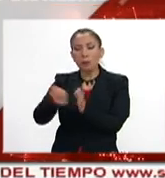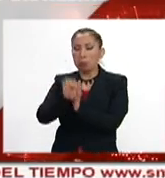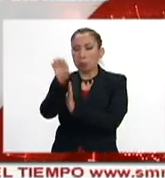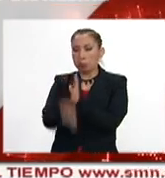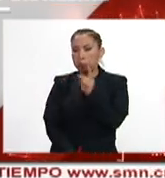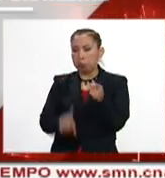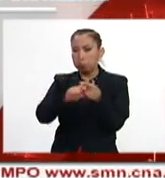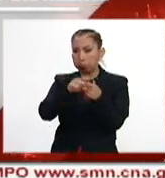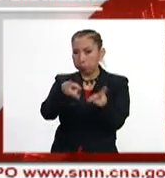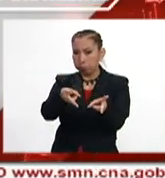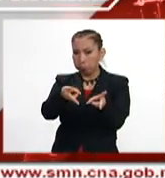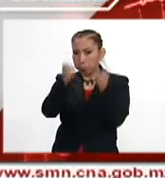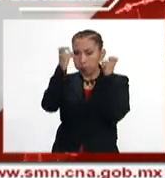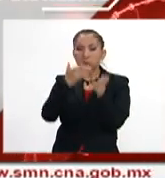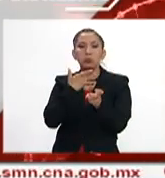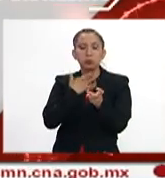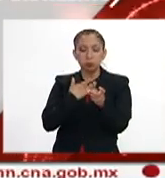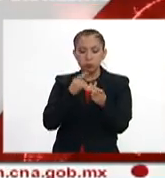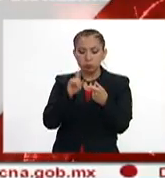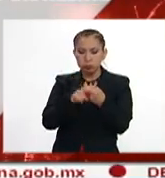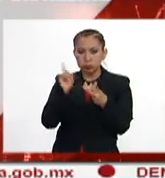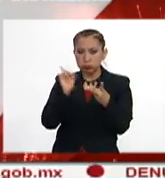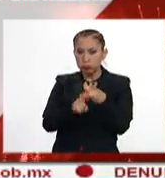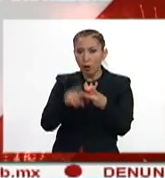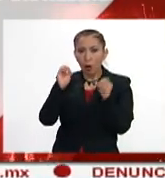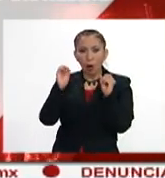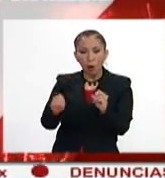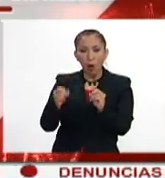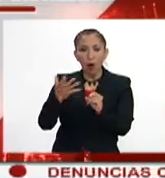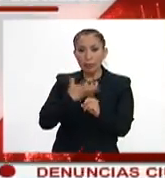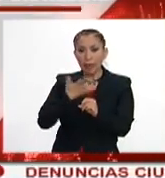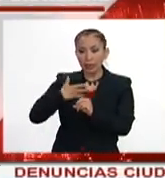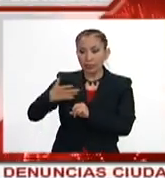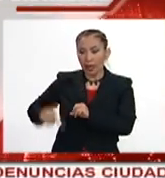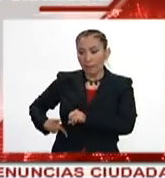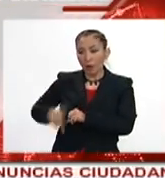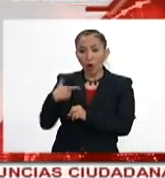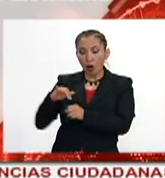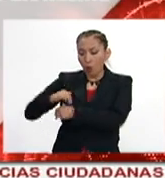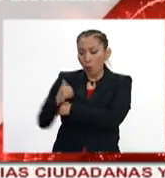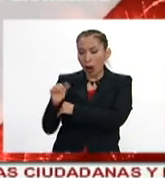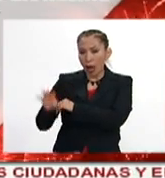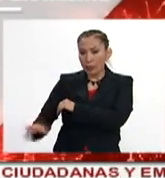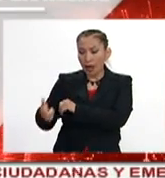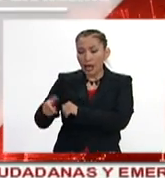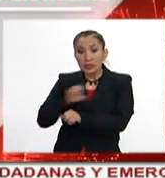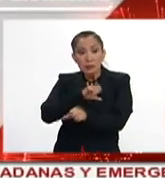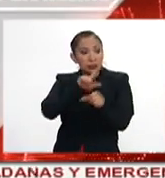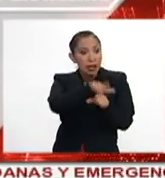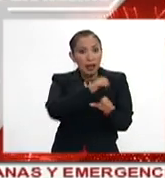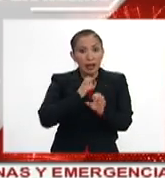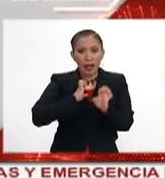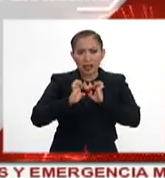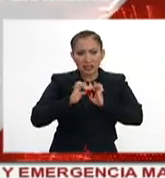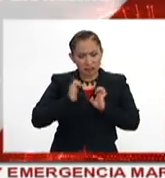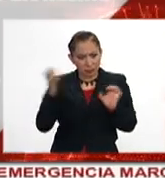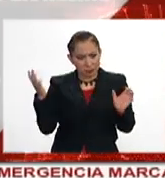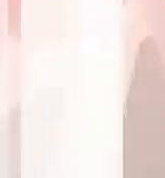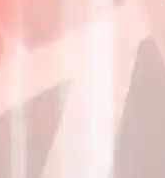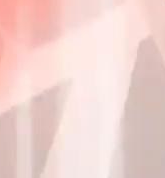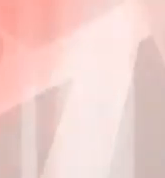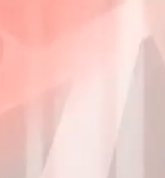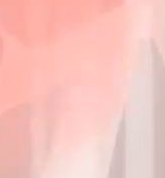son el robo de hidrocarburos o la aportación y acopio de armas de uso exclusivo del